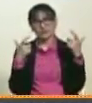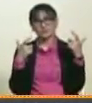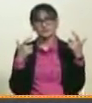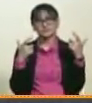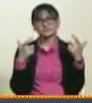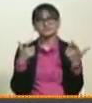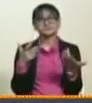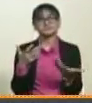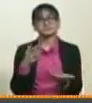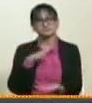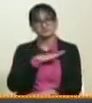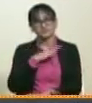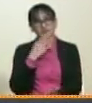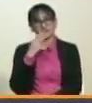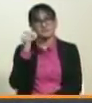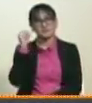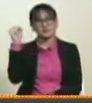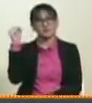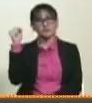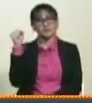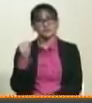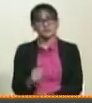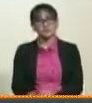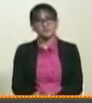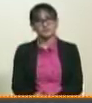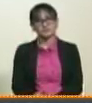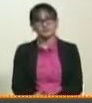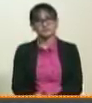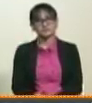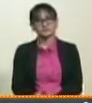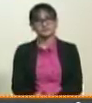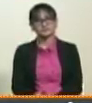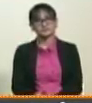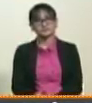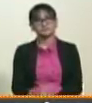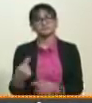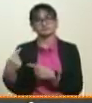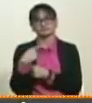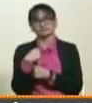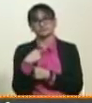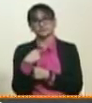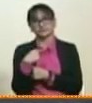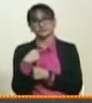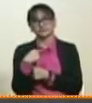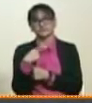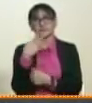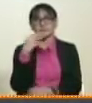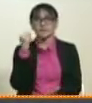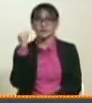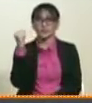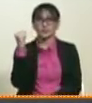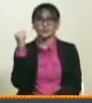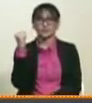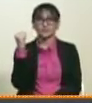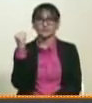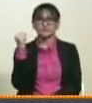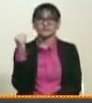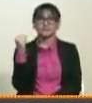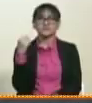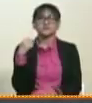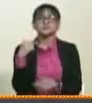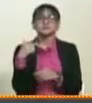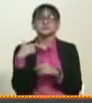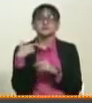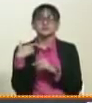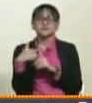parte nuestro como ante presidente nicolás maduro moore que me instruyó para que hiciera presencia hoy aquí en compañía de nuestro